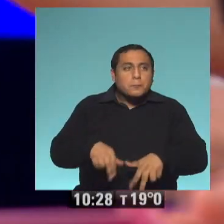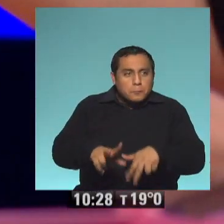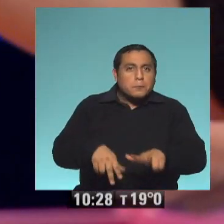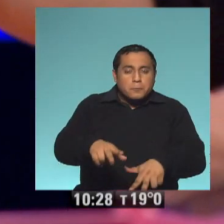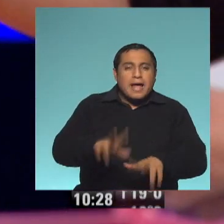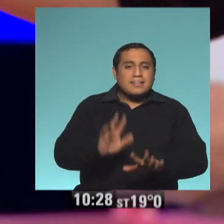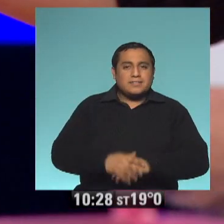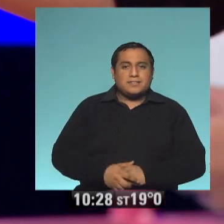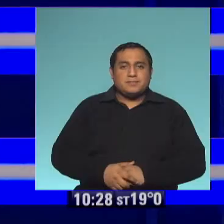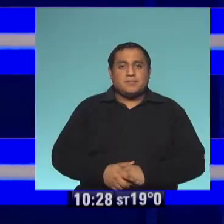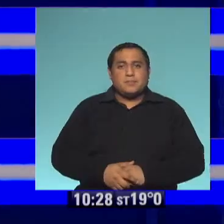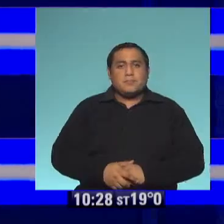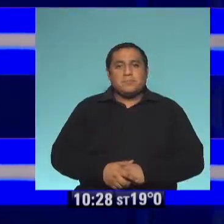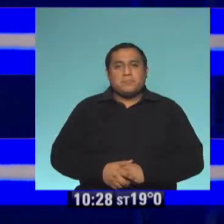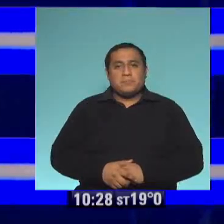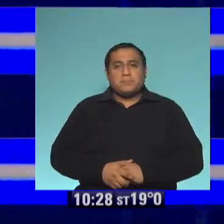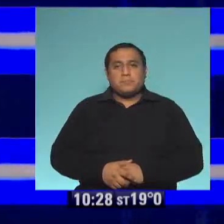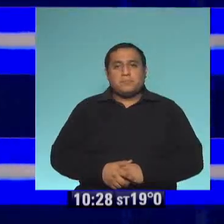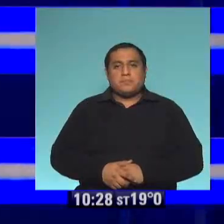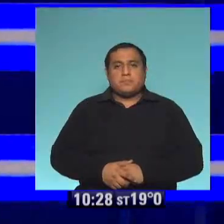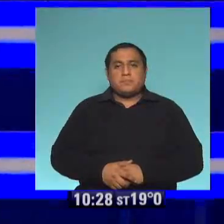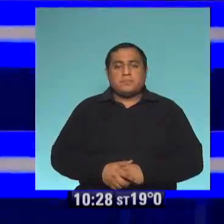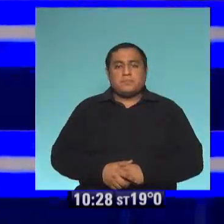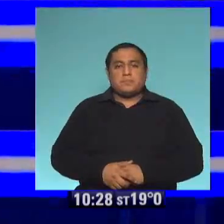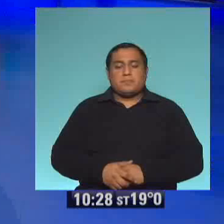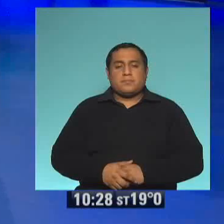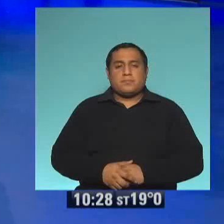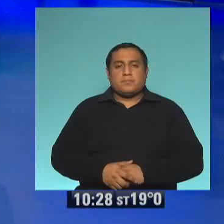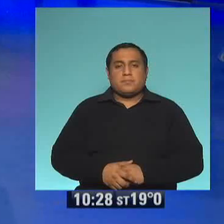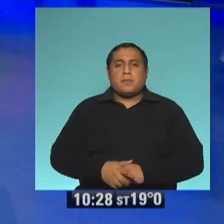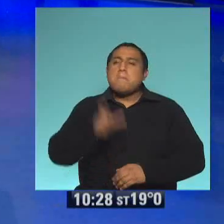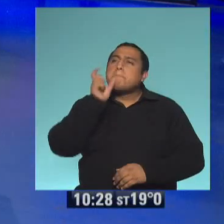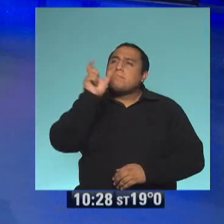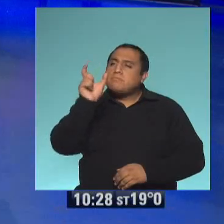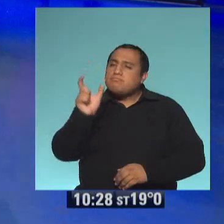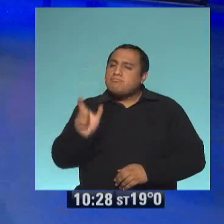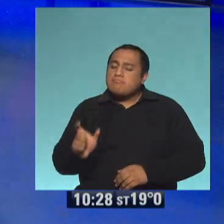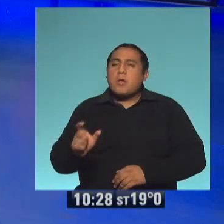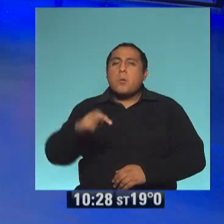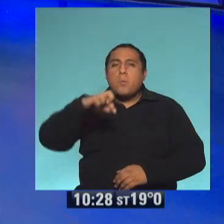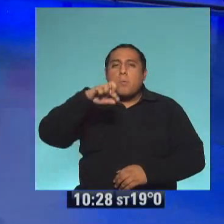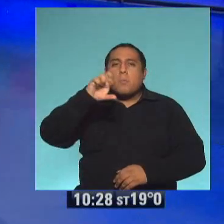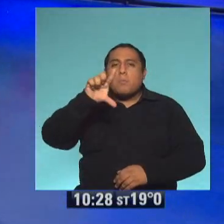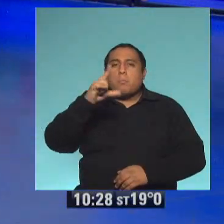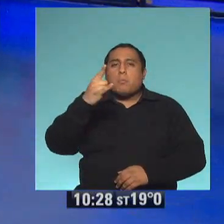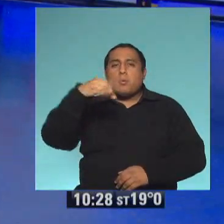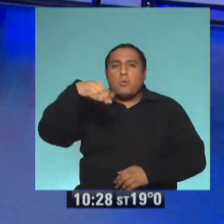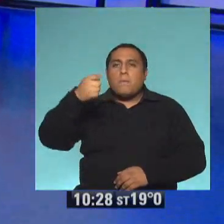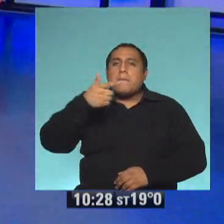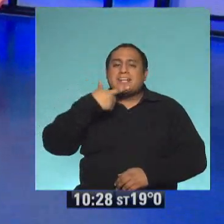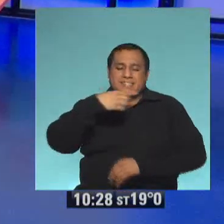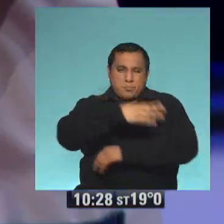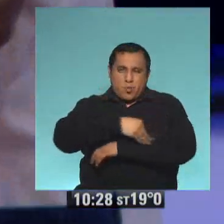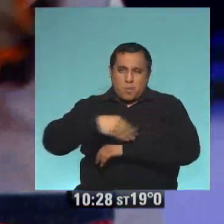Ay, cierto, ya vimos. Ahí está. Entonces, aves, vuelo y huesos, huecos y plumas lo podemos agregar a nuestro frasco de palabras.